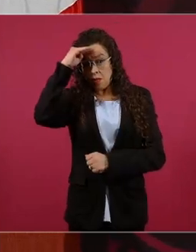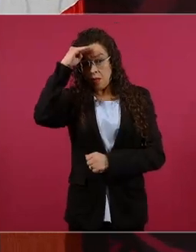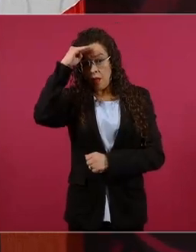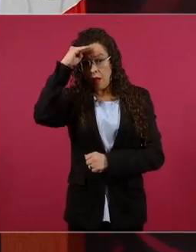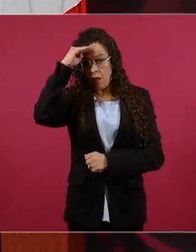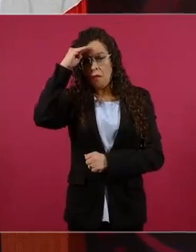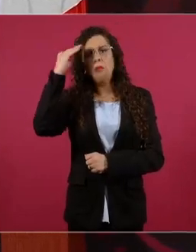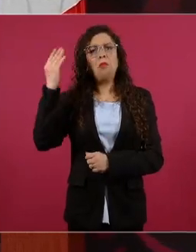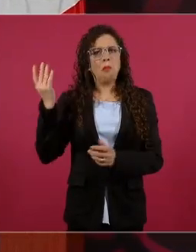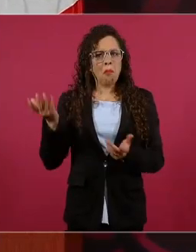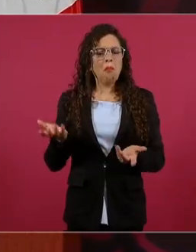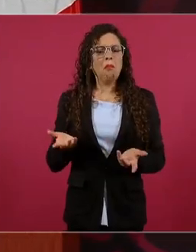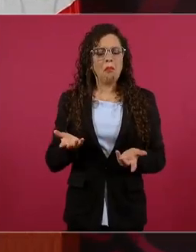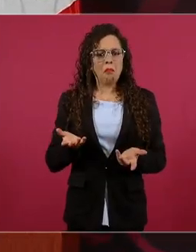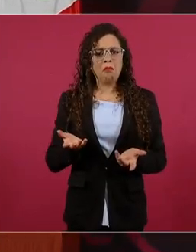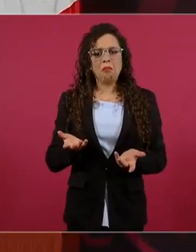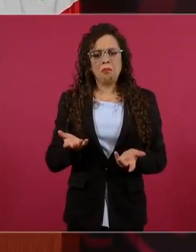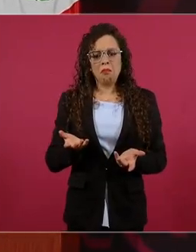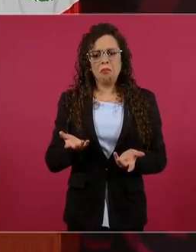que no haya